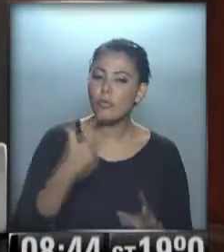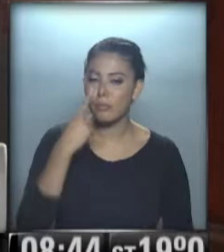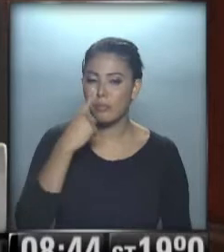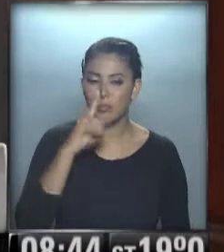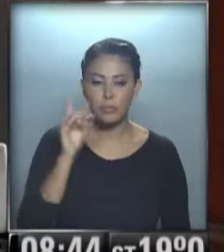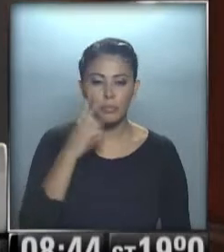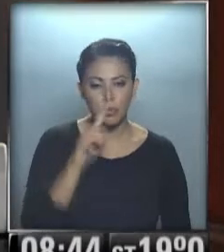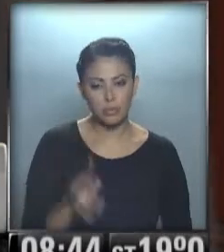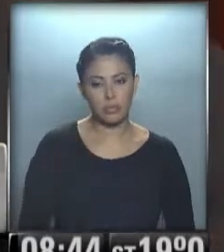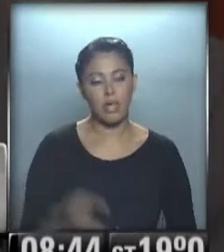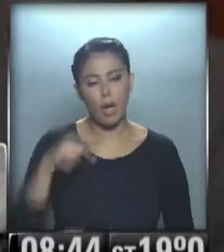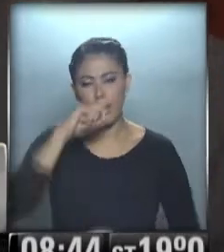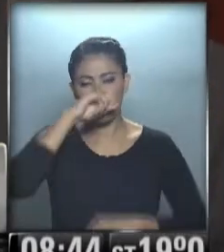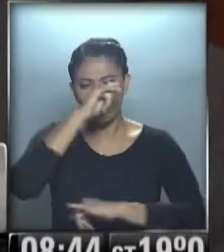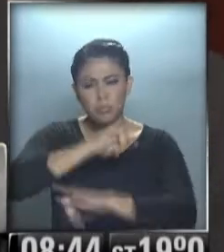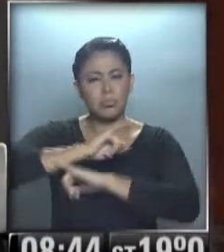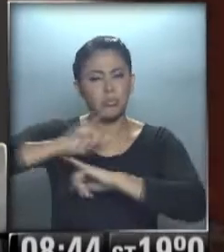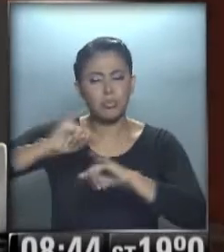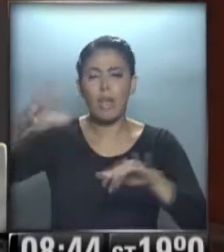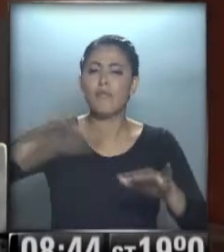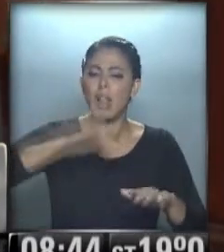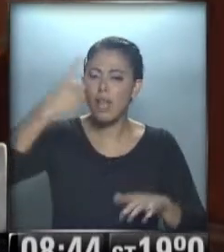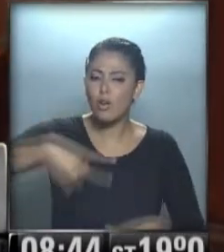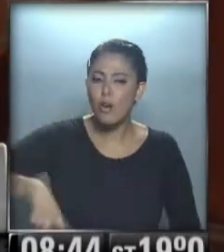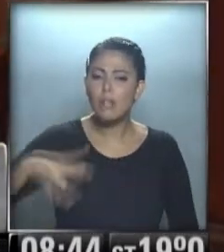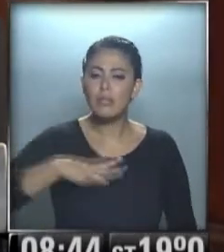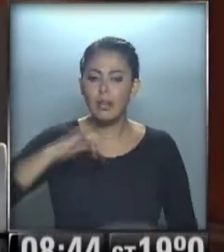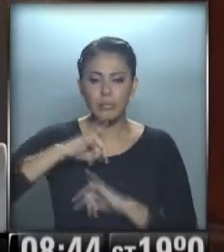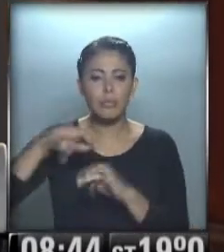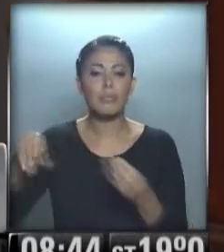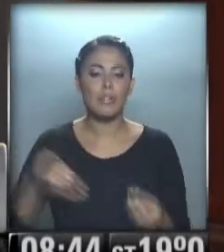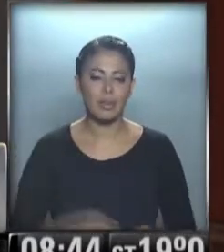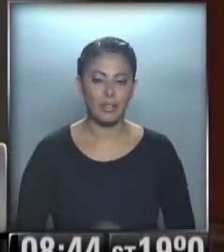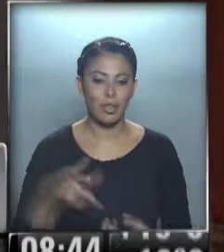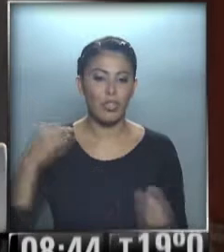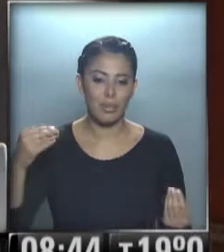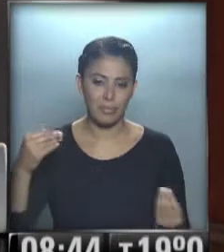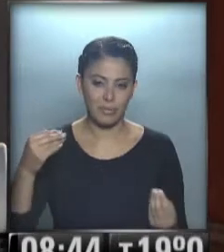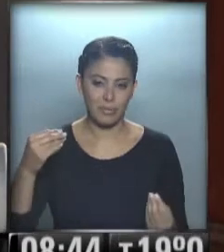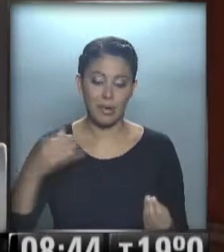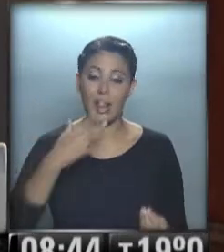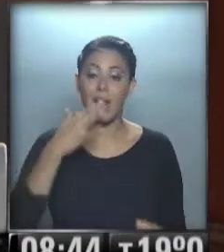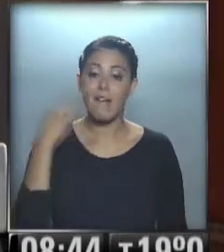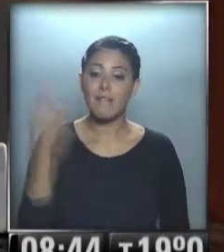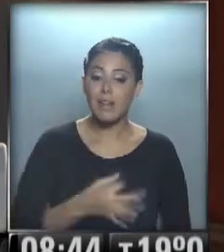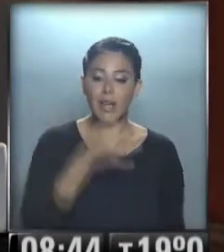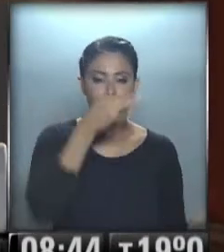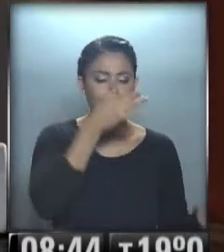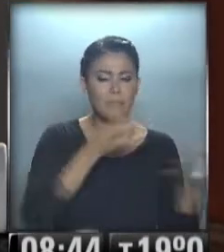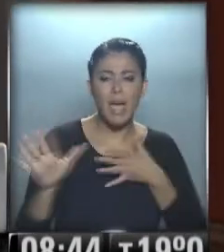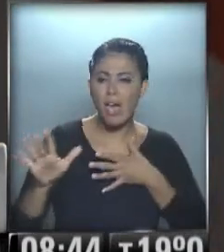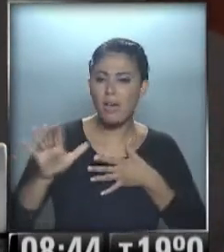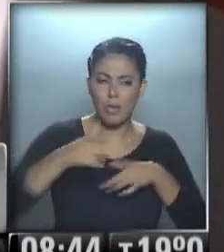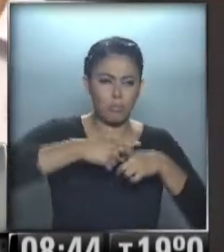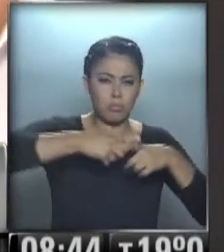están mencionando como faltante de producto tiene que ver con el boom, verdadero boom de ventas que se produjo